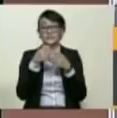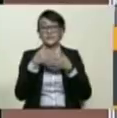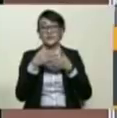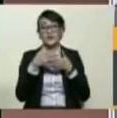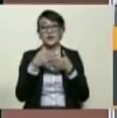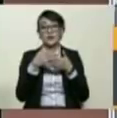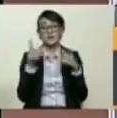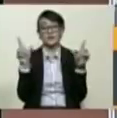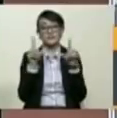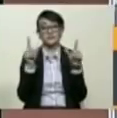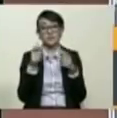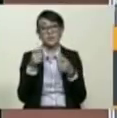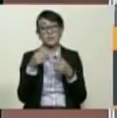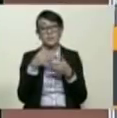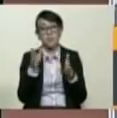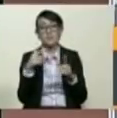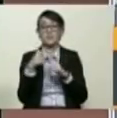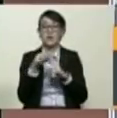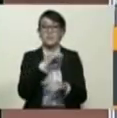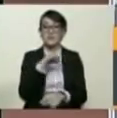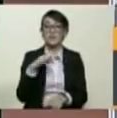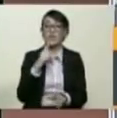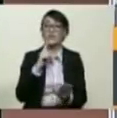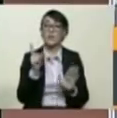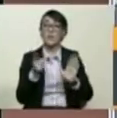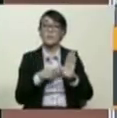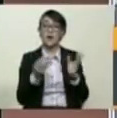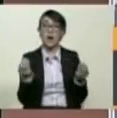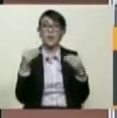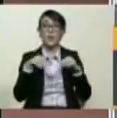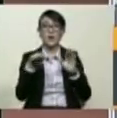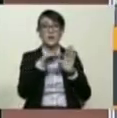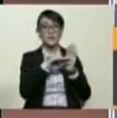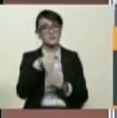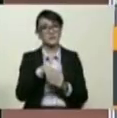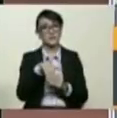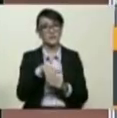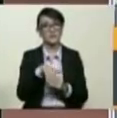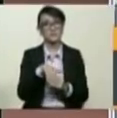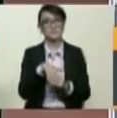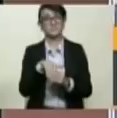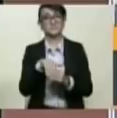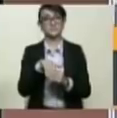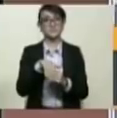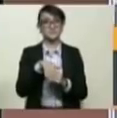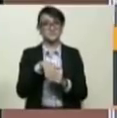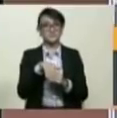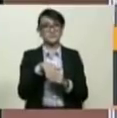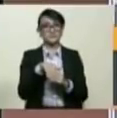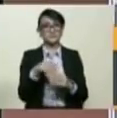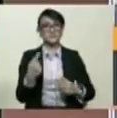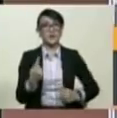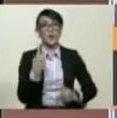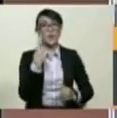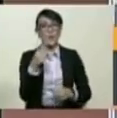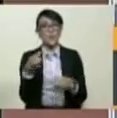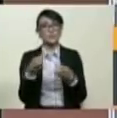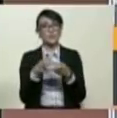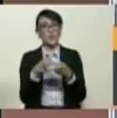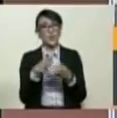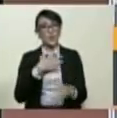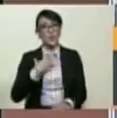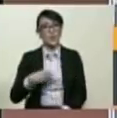públicos y privados para que se resalte el cumplimiento del acuerdo de garantías electorales. Que un solo dueño de medio de